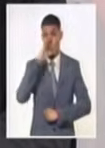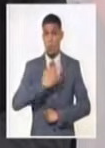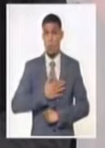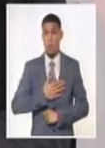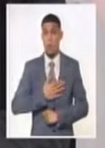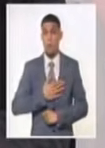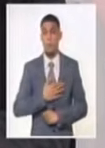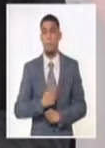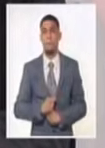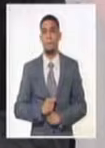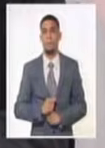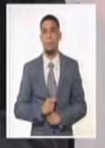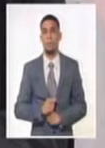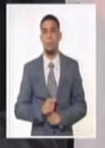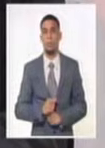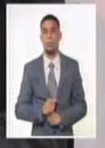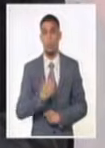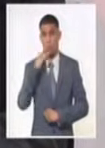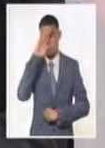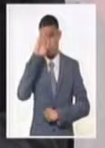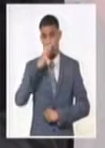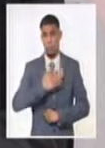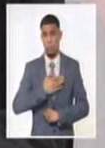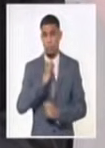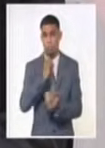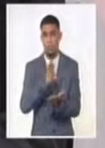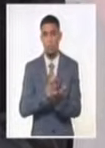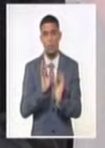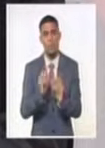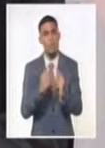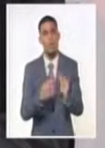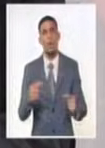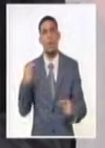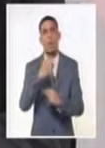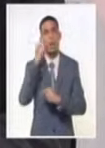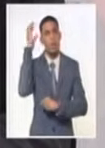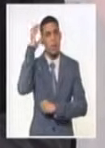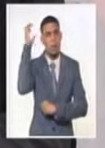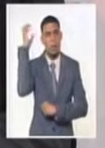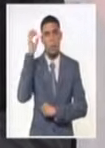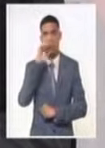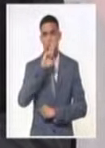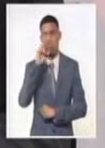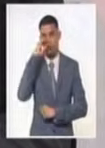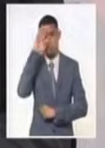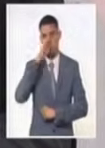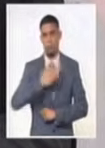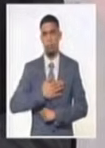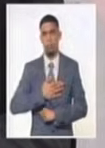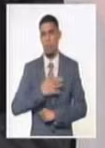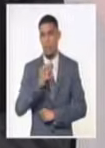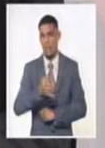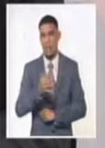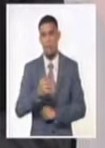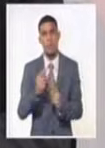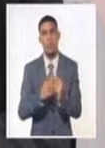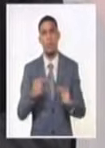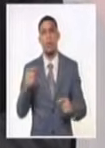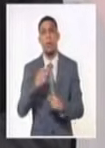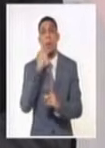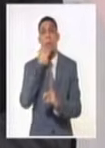ha sido, es y será siempre una prioridad para el gobierno revolucionario y basado en esas